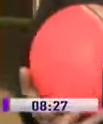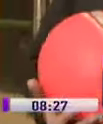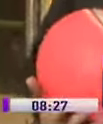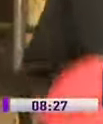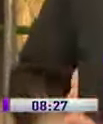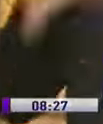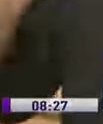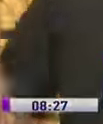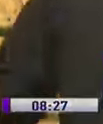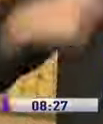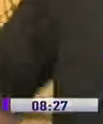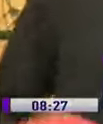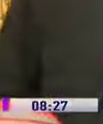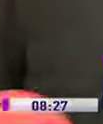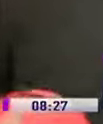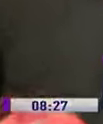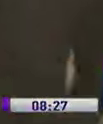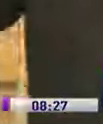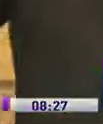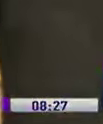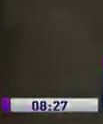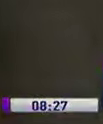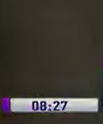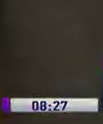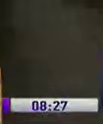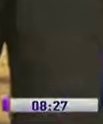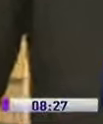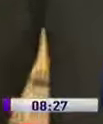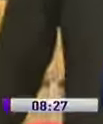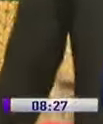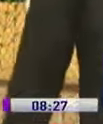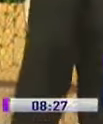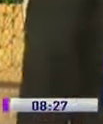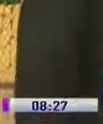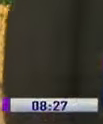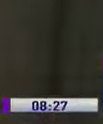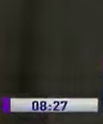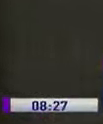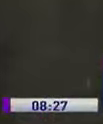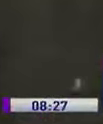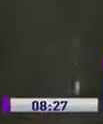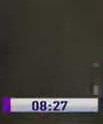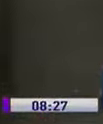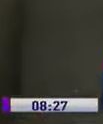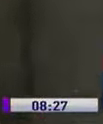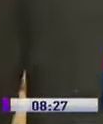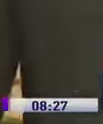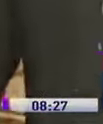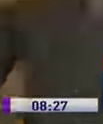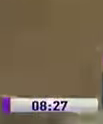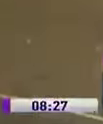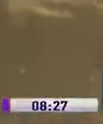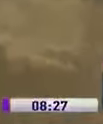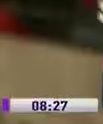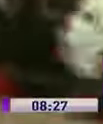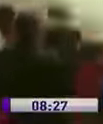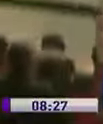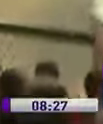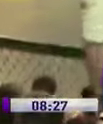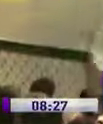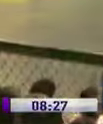tenía quien me la ponga, me tocaba a mí bajarla. Ahora jugás por fuera, pero por fuera de la cancha, querido. No, al lado del arquero que juego. Acá. Bueno, querido, ya se